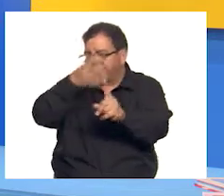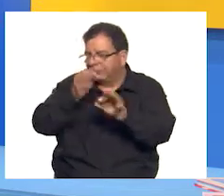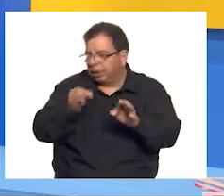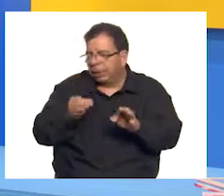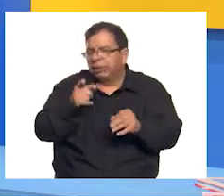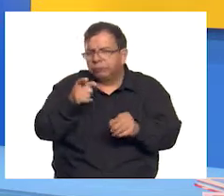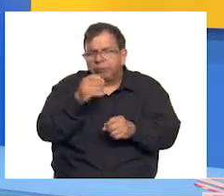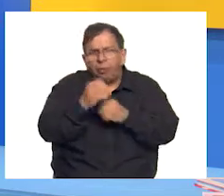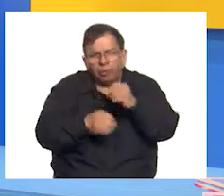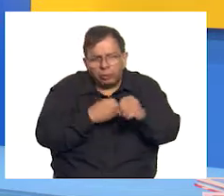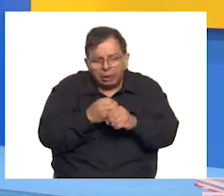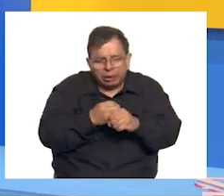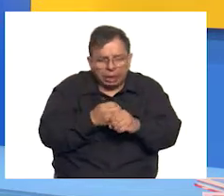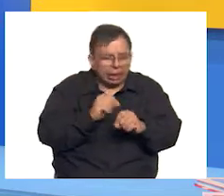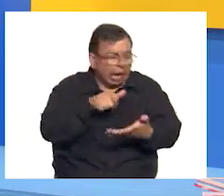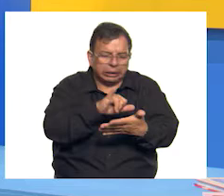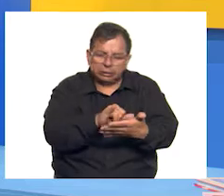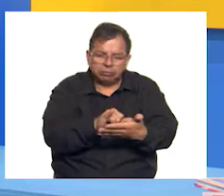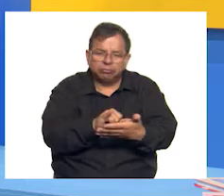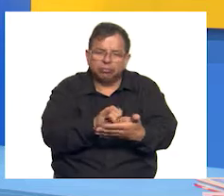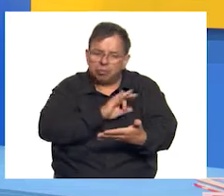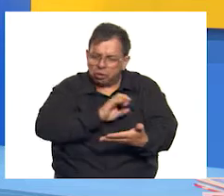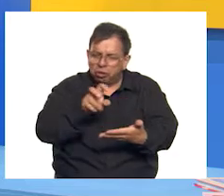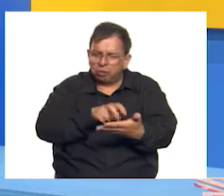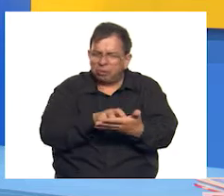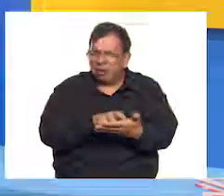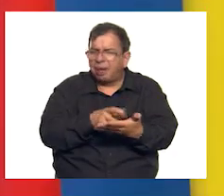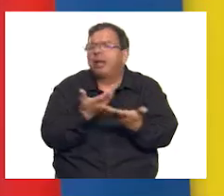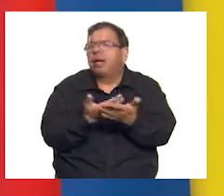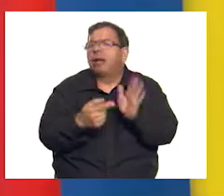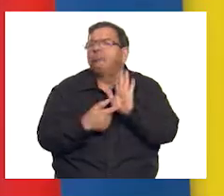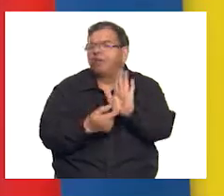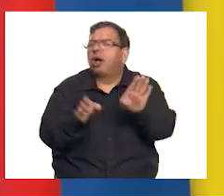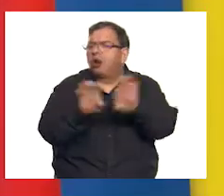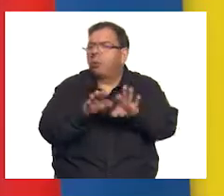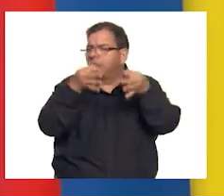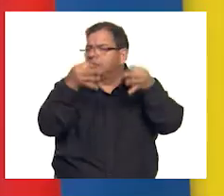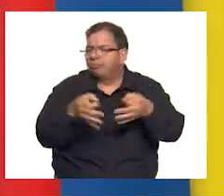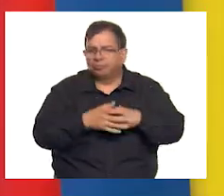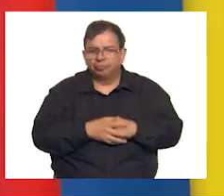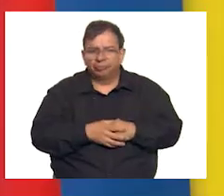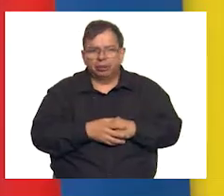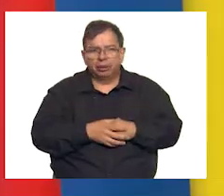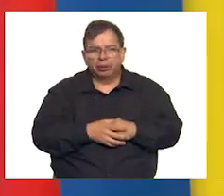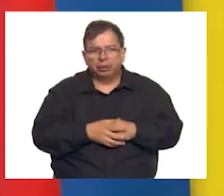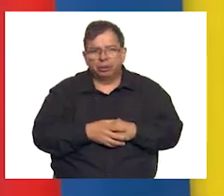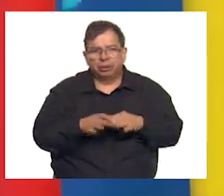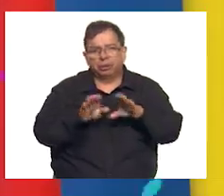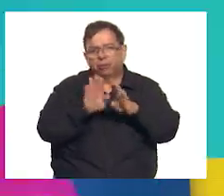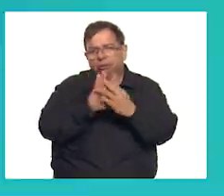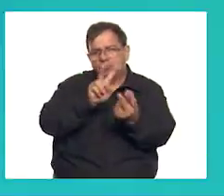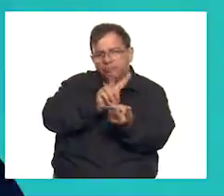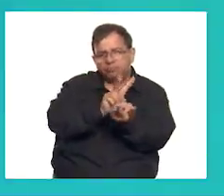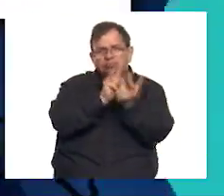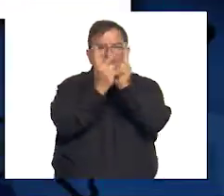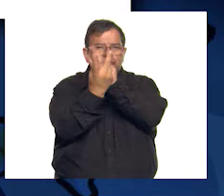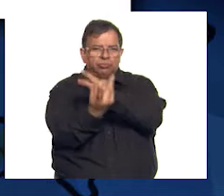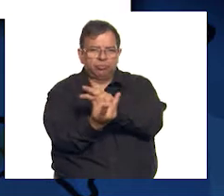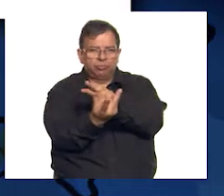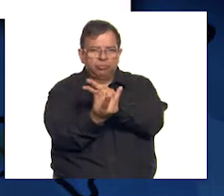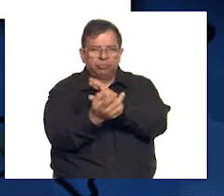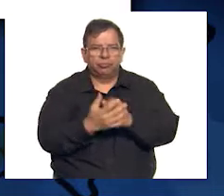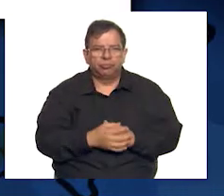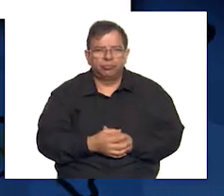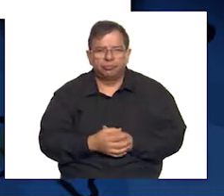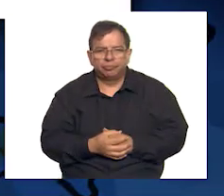diste la oportunidad de replantearlo. ¿Cómo quedó entonces? Pues en realidad solo invertí los elementos, Gaby, así como ya lo